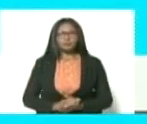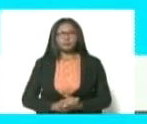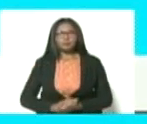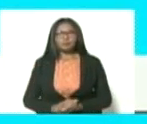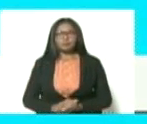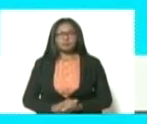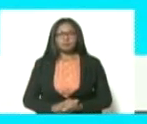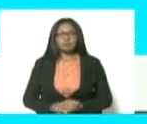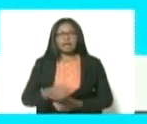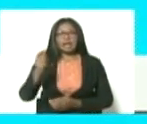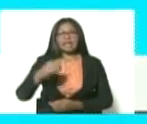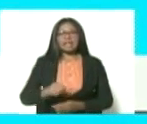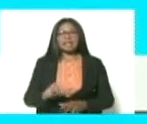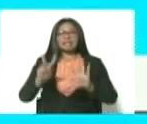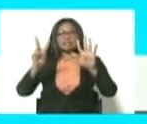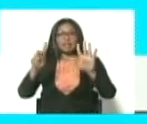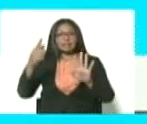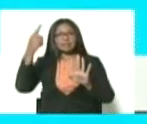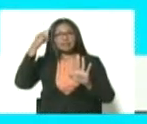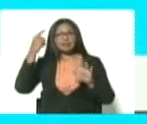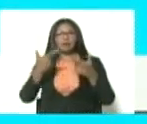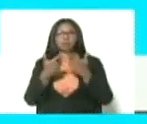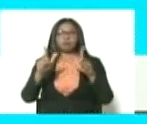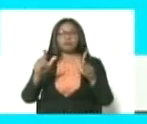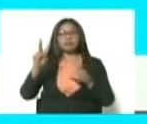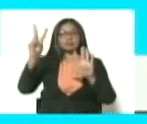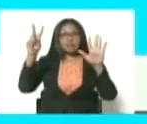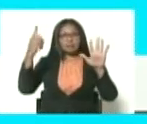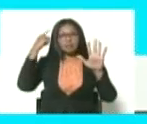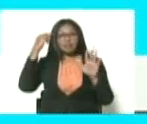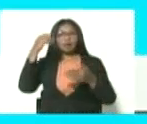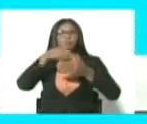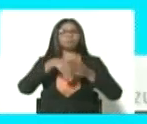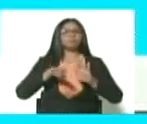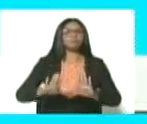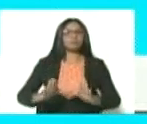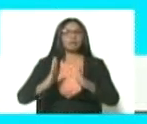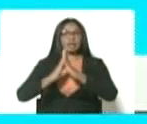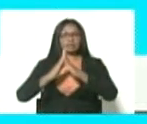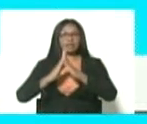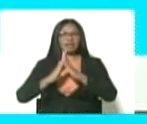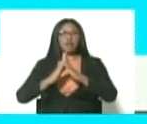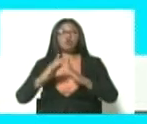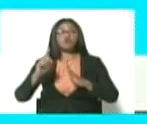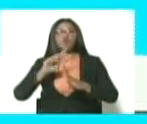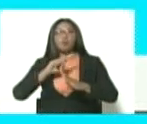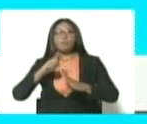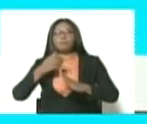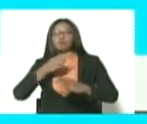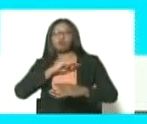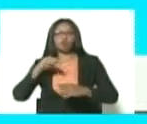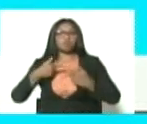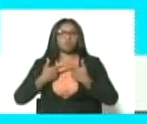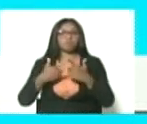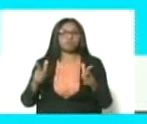el 7 más 7, que nos ha permitido un alto nivel de control de la